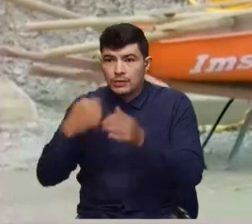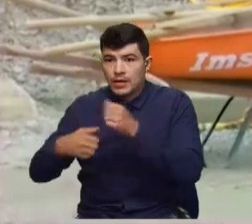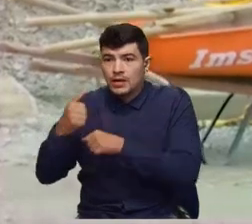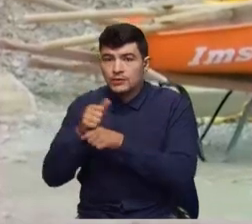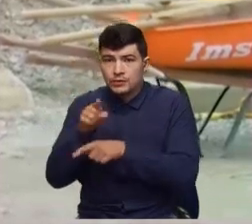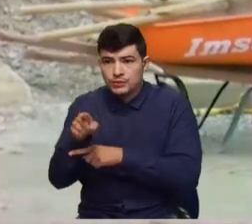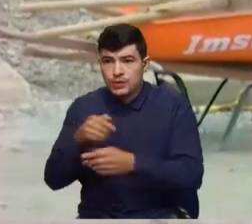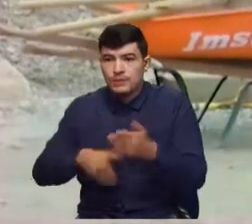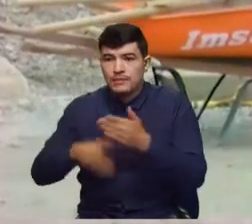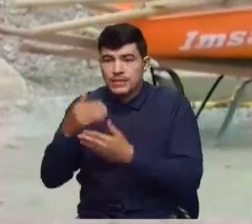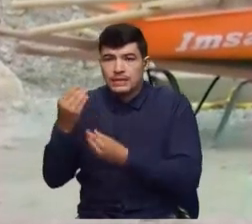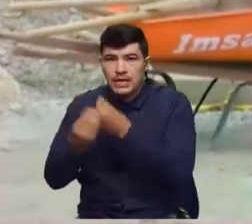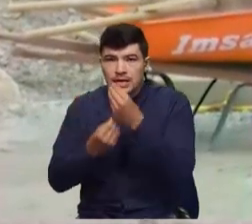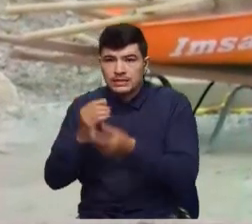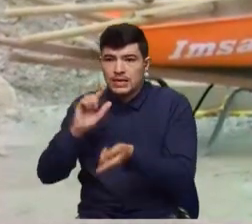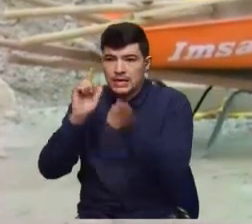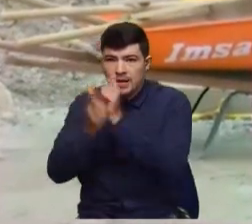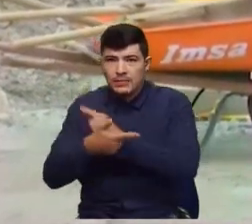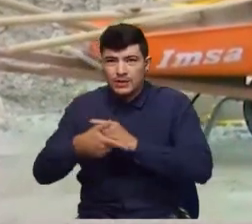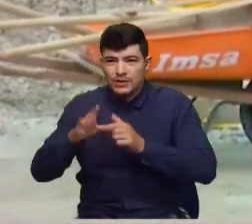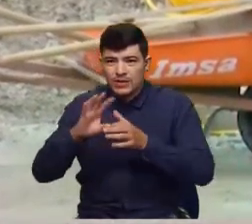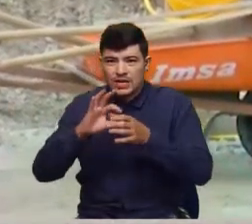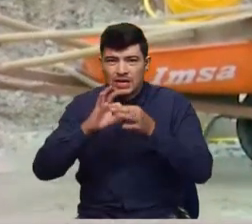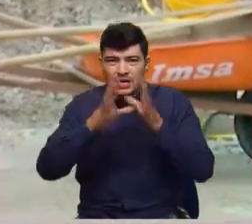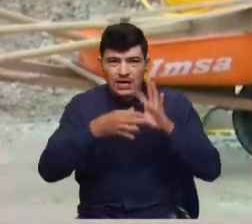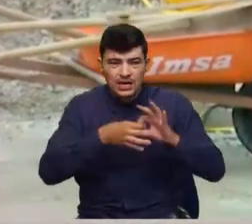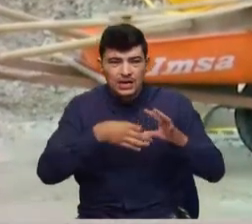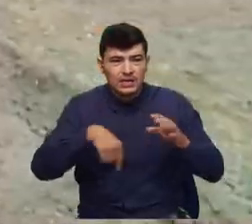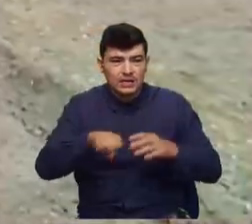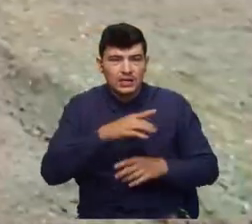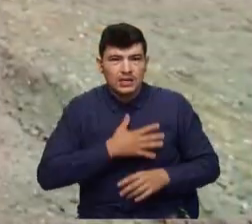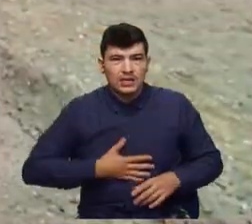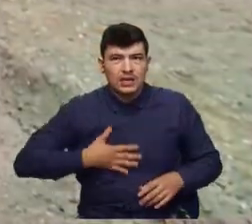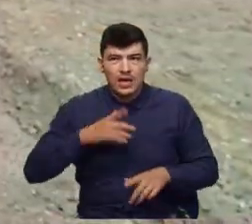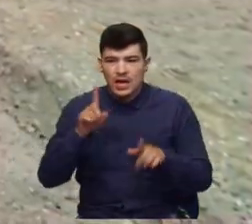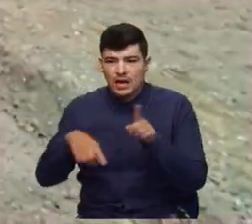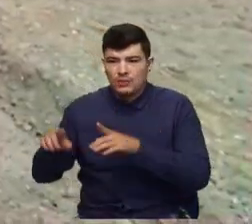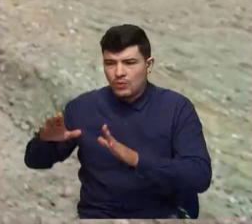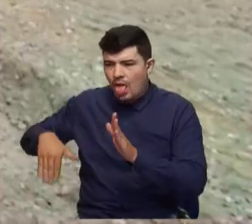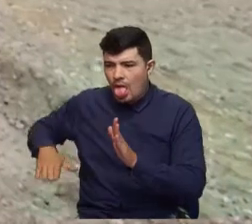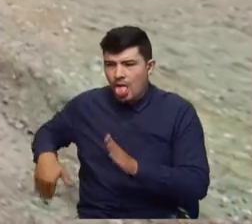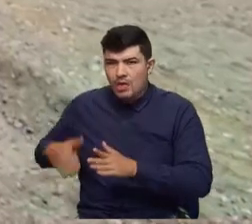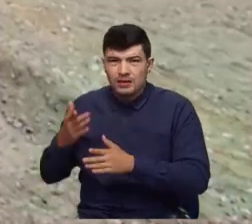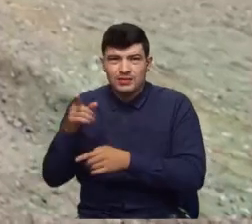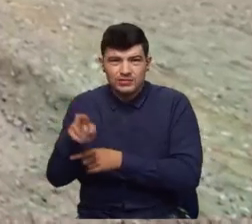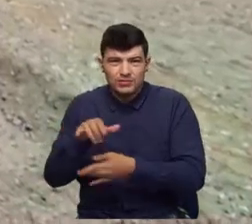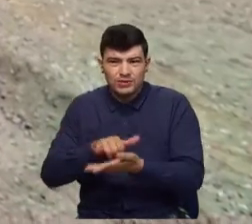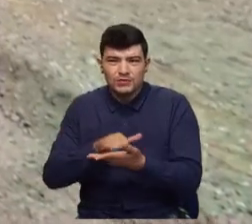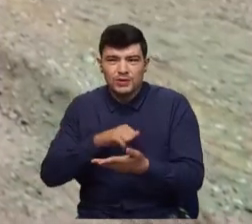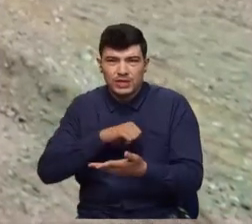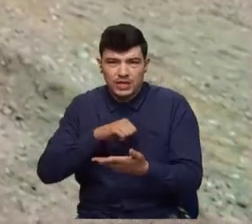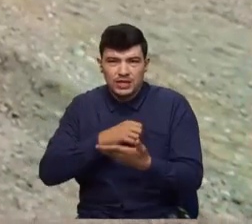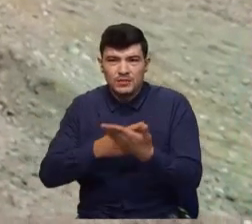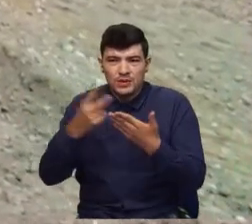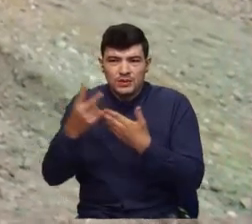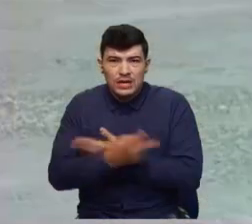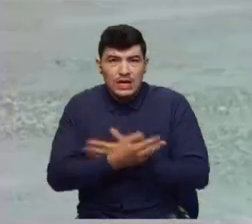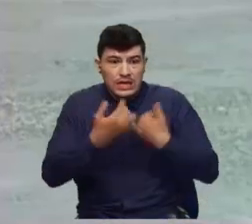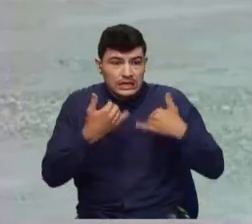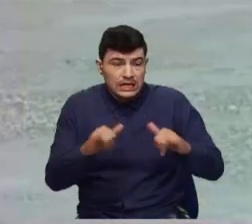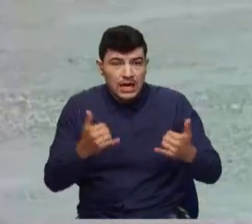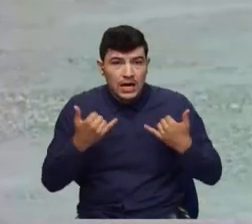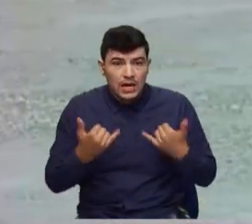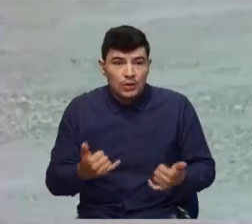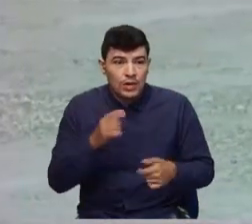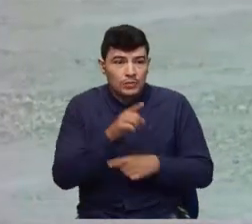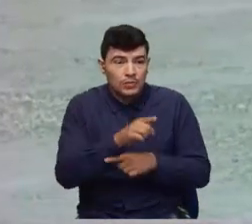acueducto de alcantarillado. Y se generó malestar debido a los atrasos y demoras que ha tenido el proyecto. Ya en este